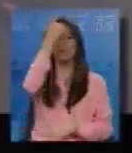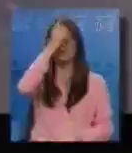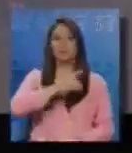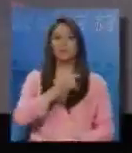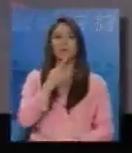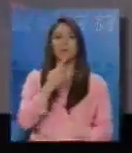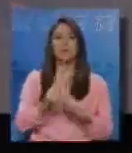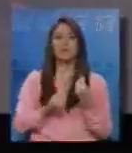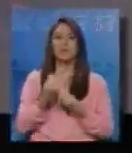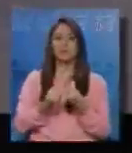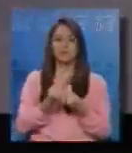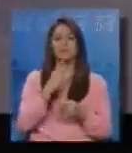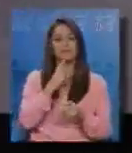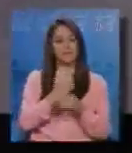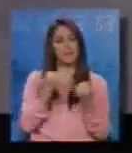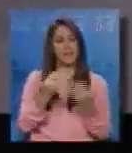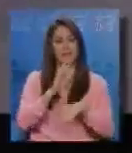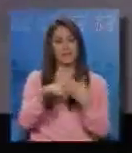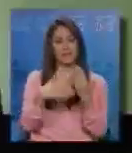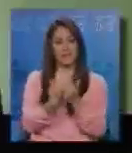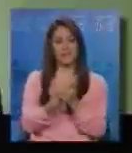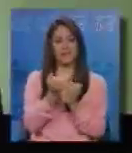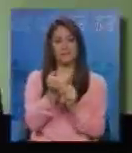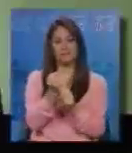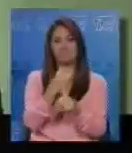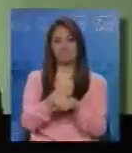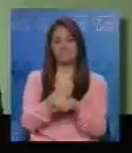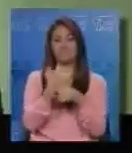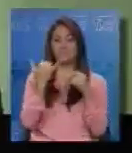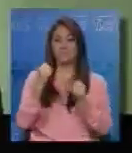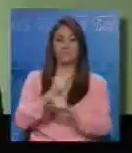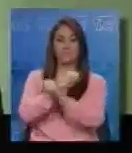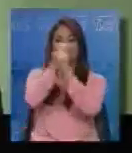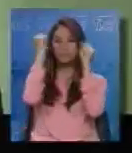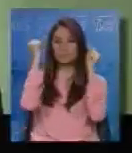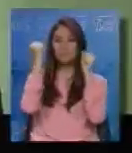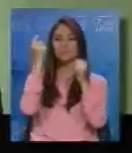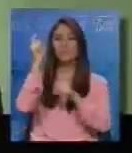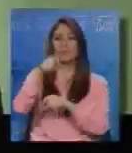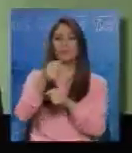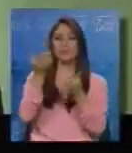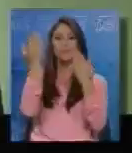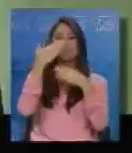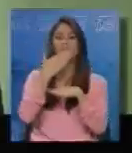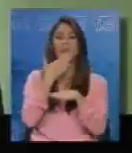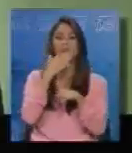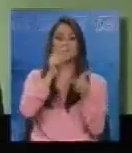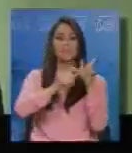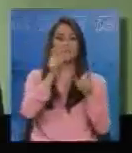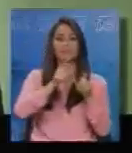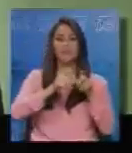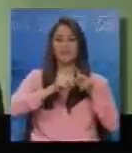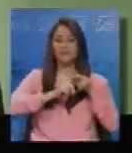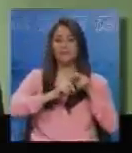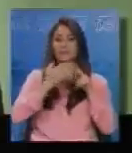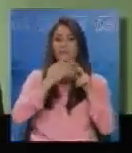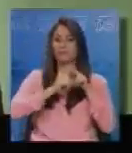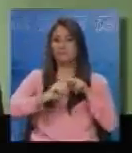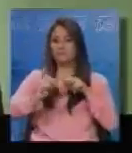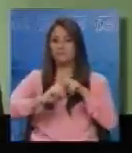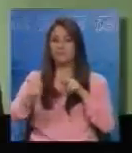este ejercicio durante el transcurso de esta mañana y terminarán con una evaluación de cuáles